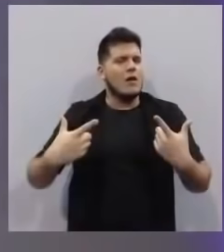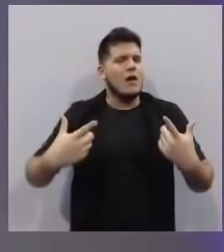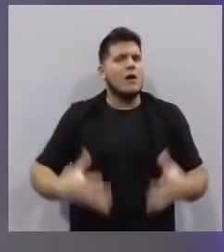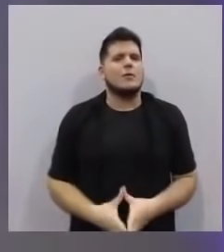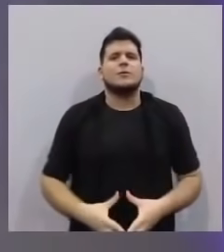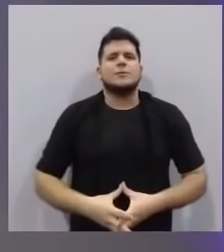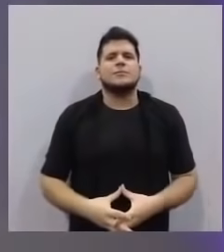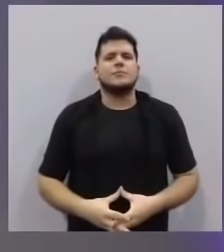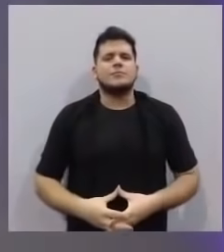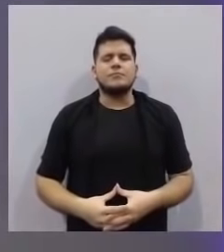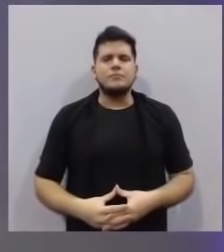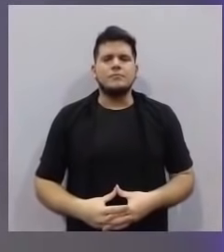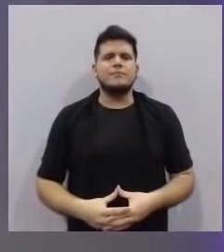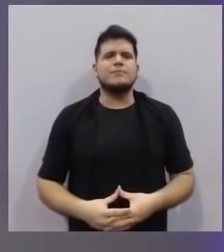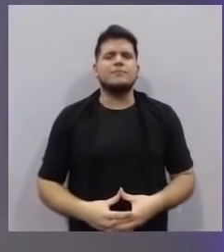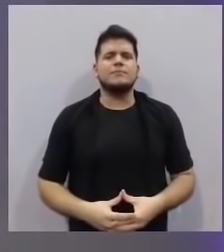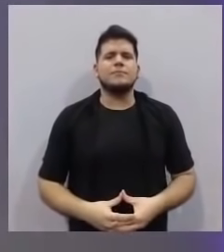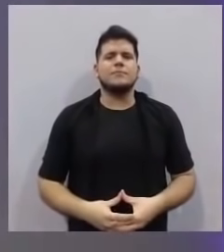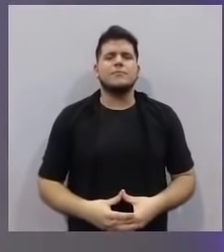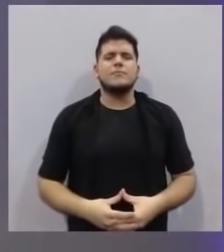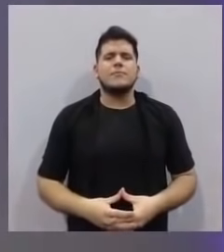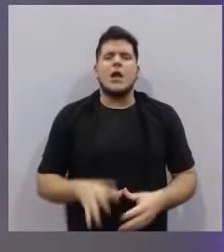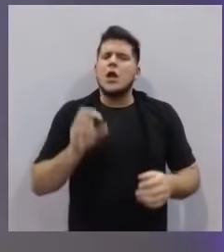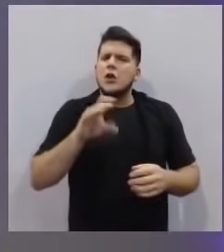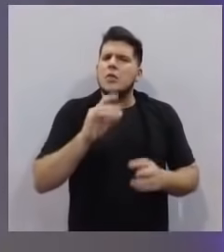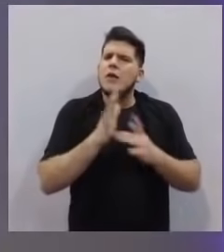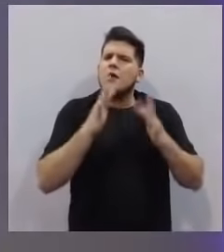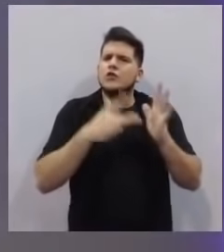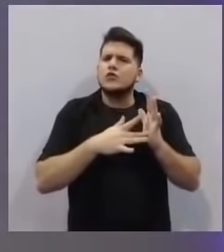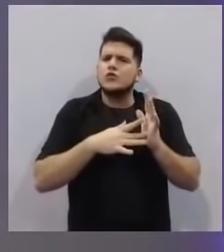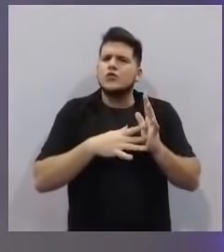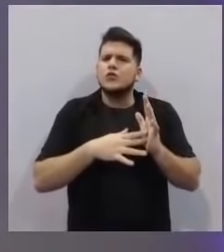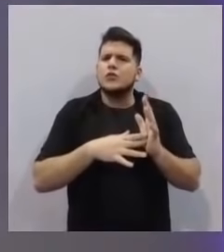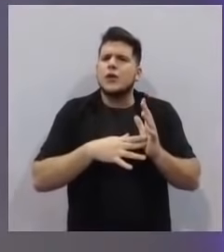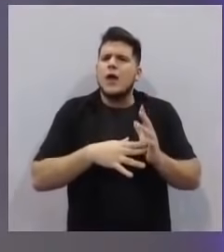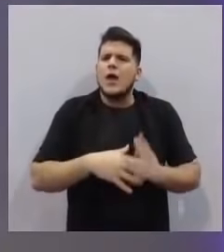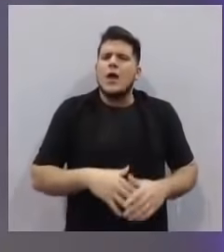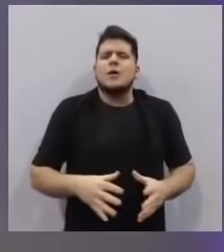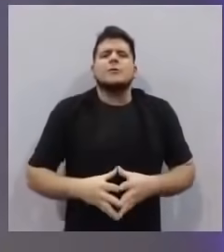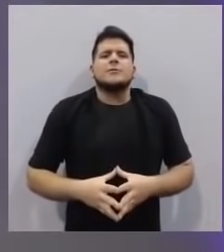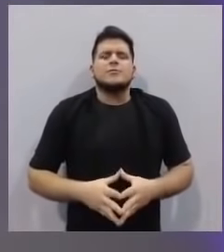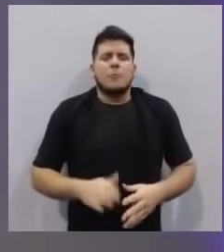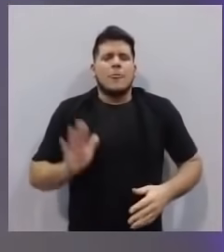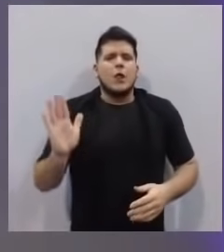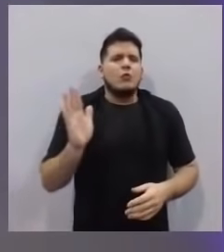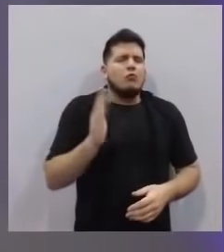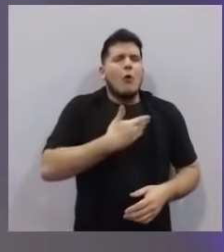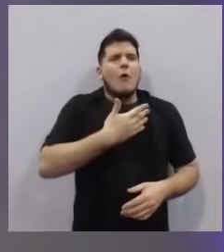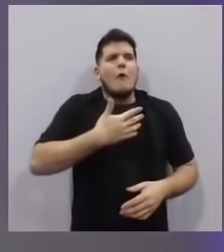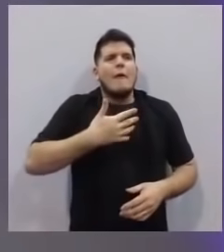corre el velo no dígalo con fe que se me corra el velo de la ignorancia de las cosas del reino